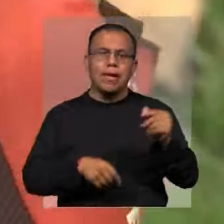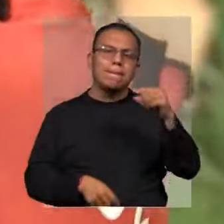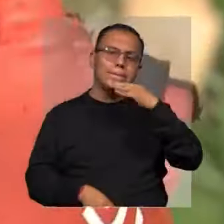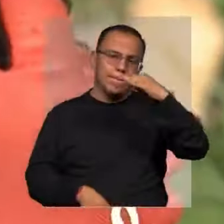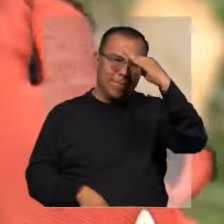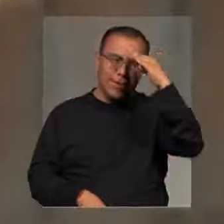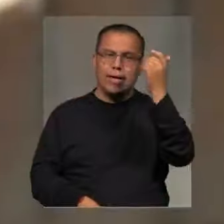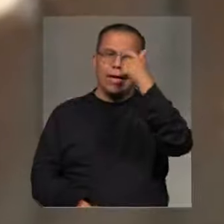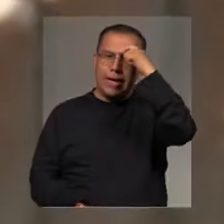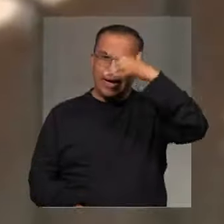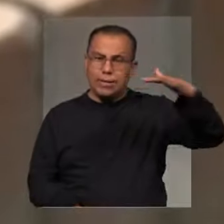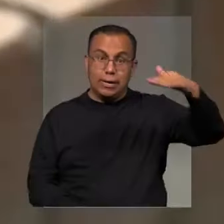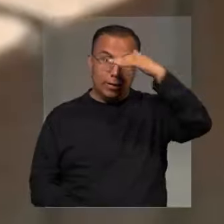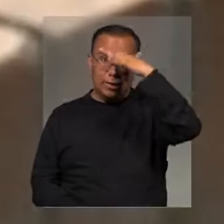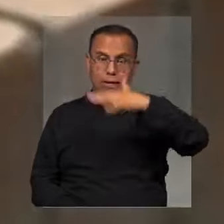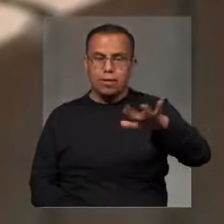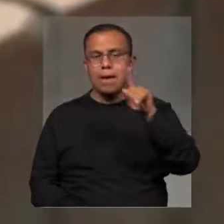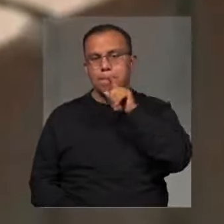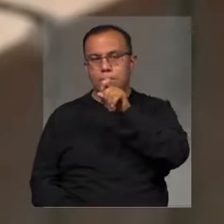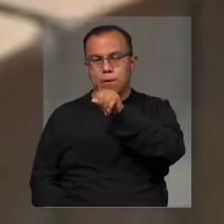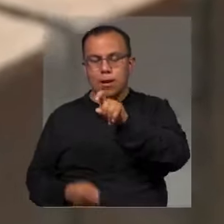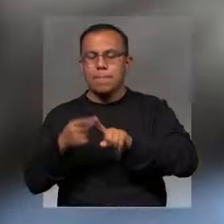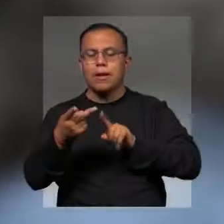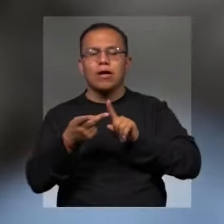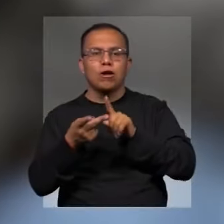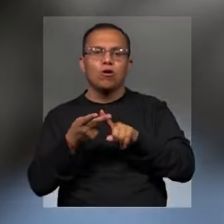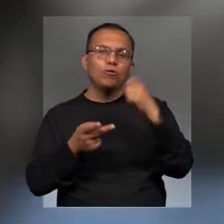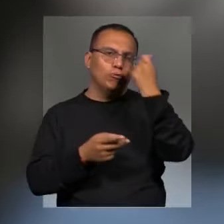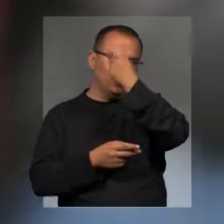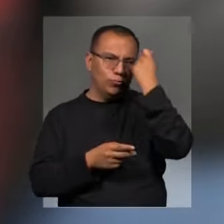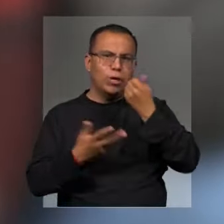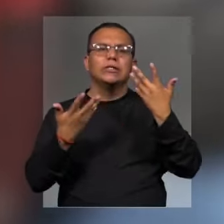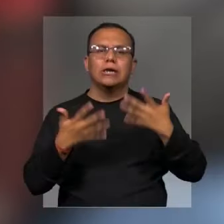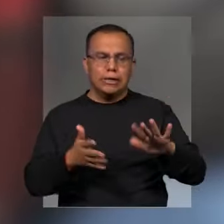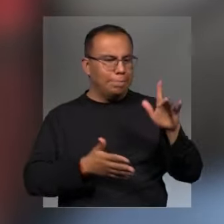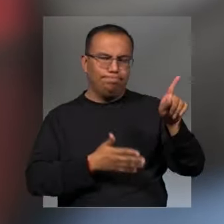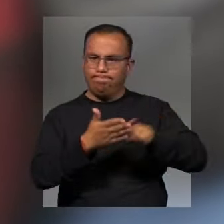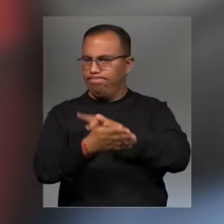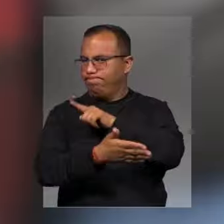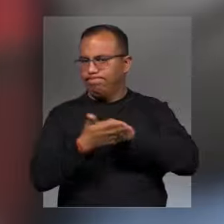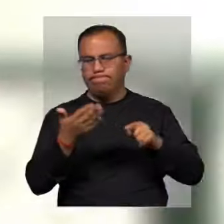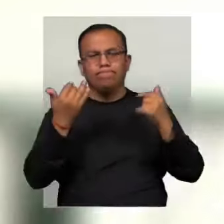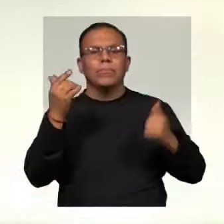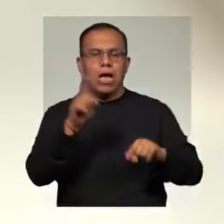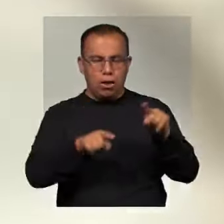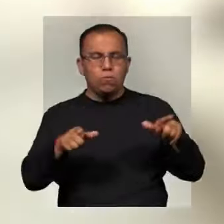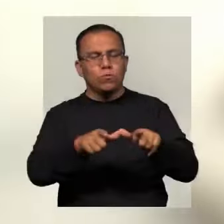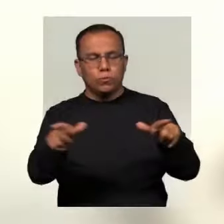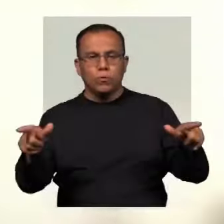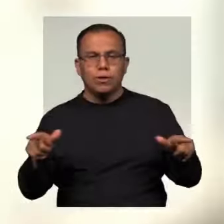Medellín, Cartagena, Santa Marta, Bucaramanga y municipios como Soacha, que ya firmaron la prohibición del consumo en algunos espacios públicos.